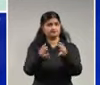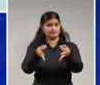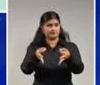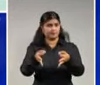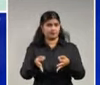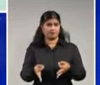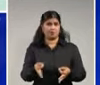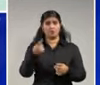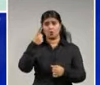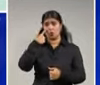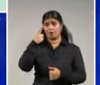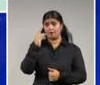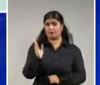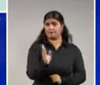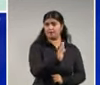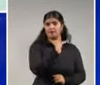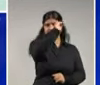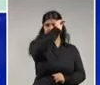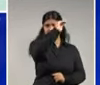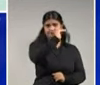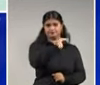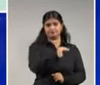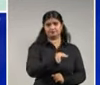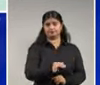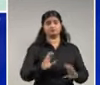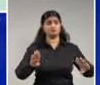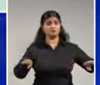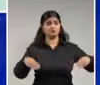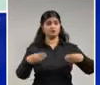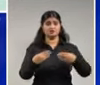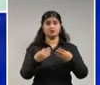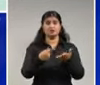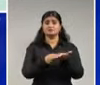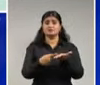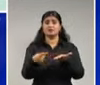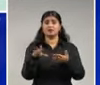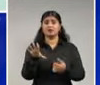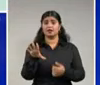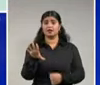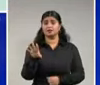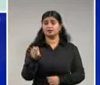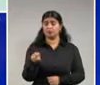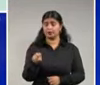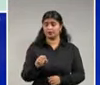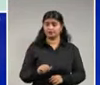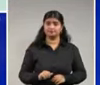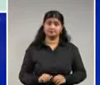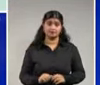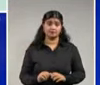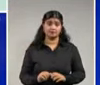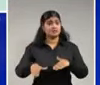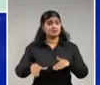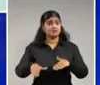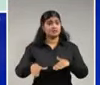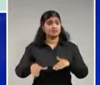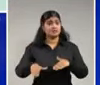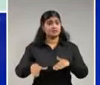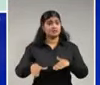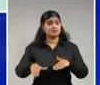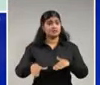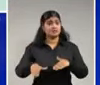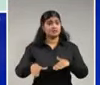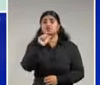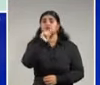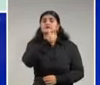el gráfico, promediando al cierre de la semana 50, 18 de diciembre,